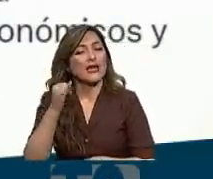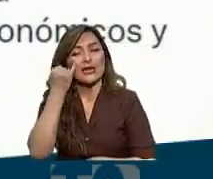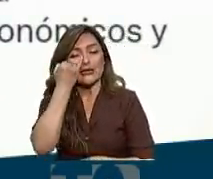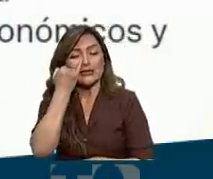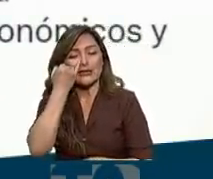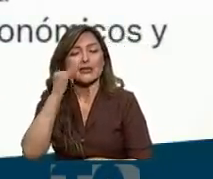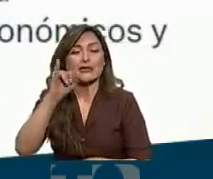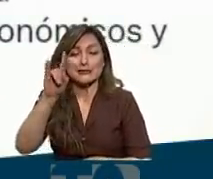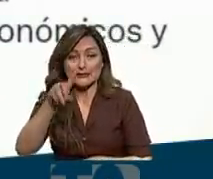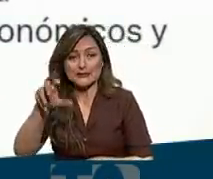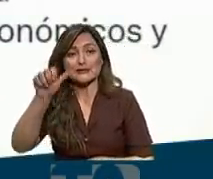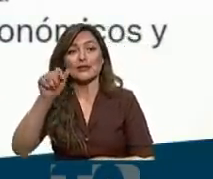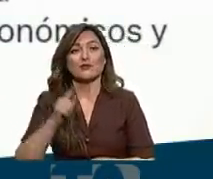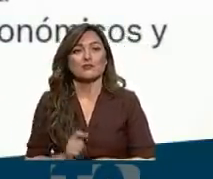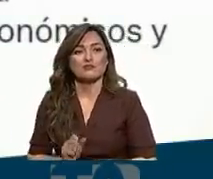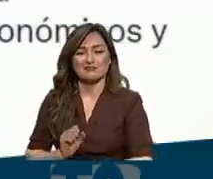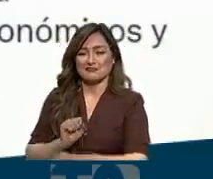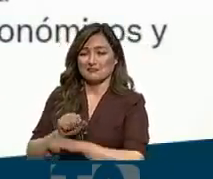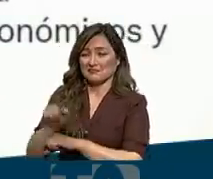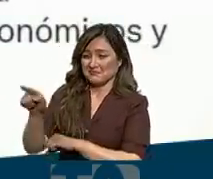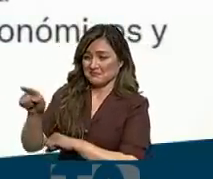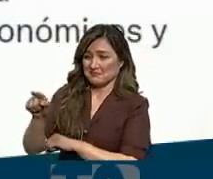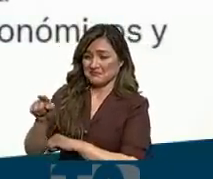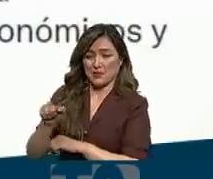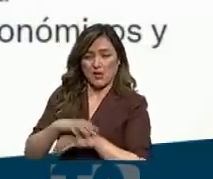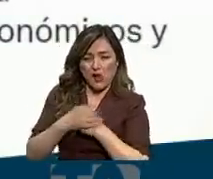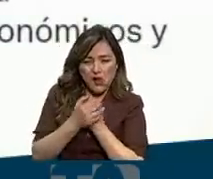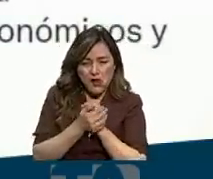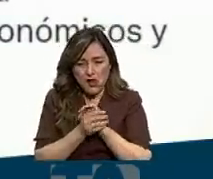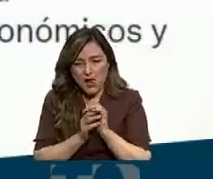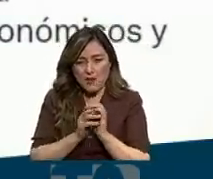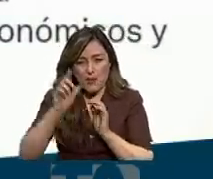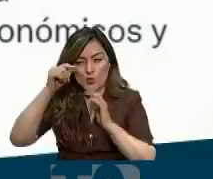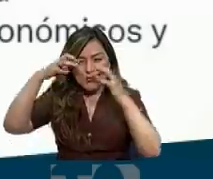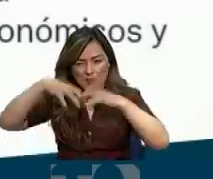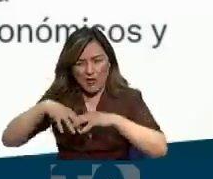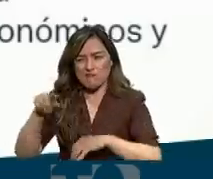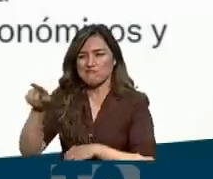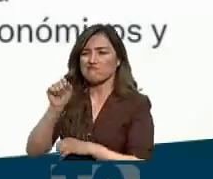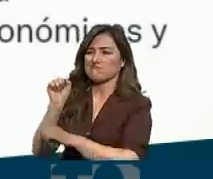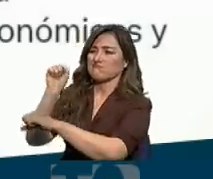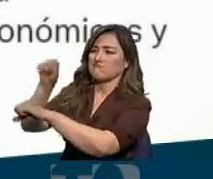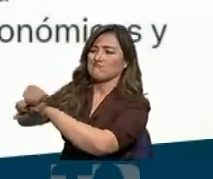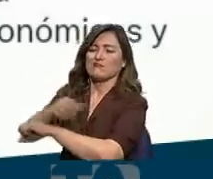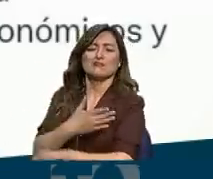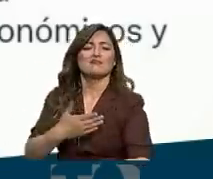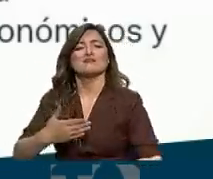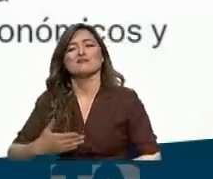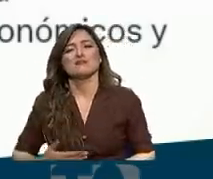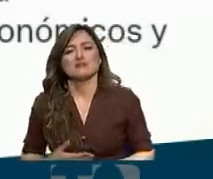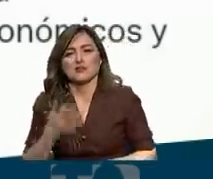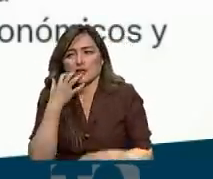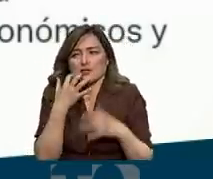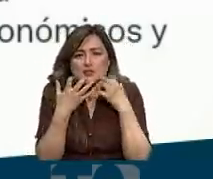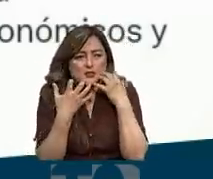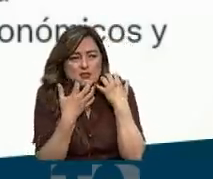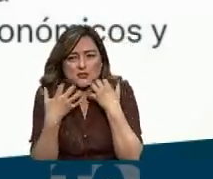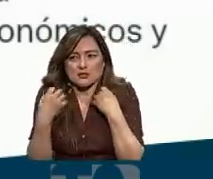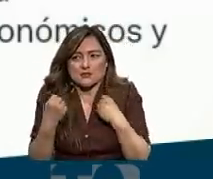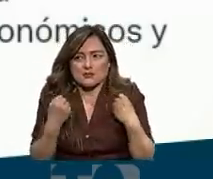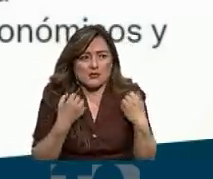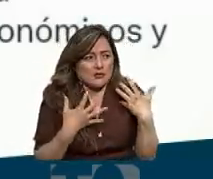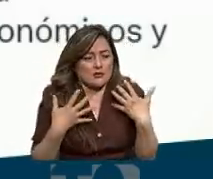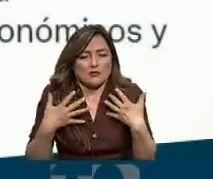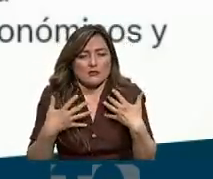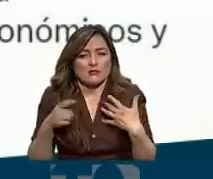tuit. Dijo, rechazamos la acusación de supuesta conspiración. El presidente Guillermo Lasso cayó en pánico. Pretende gobernar